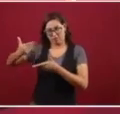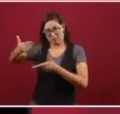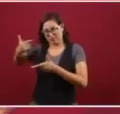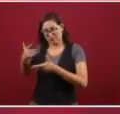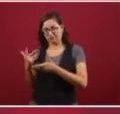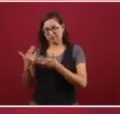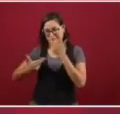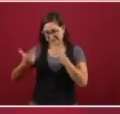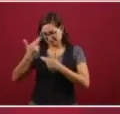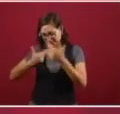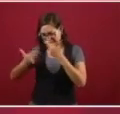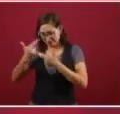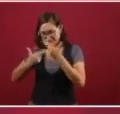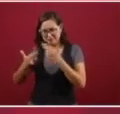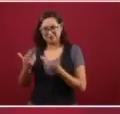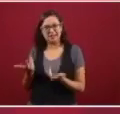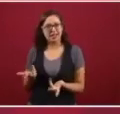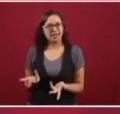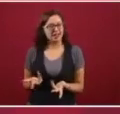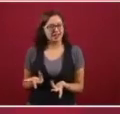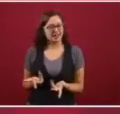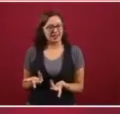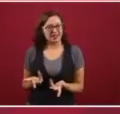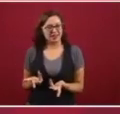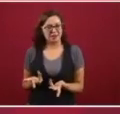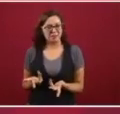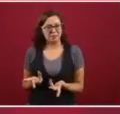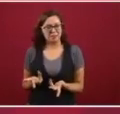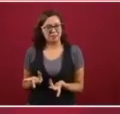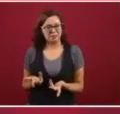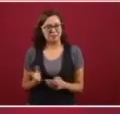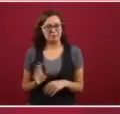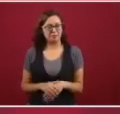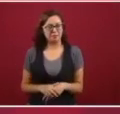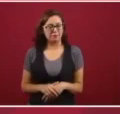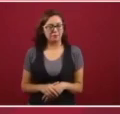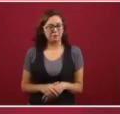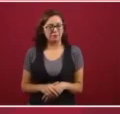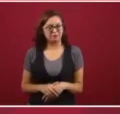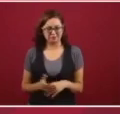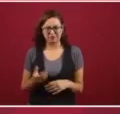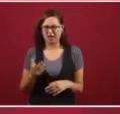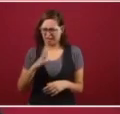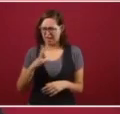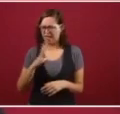Nada, era un telefonazo.